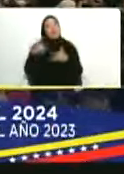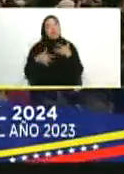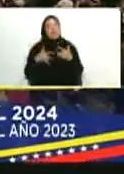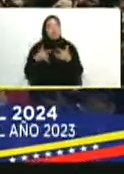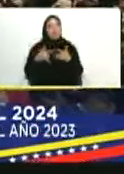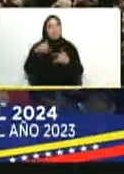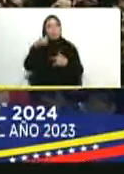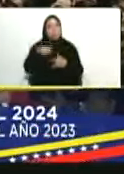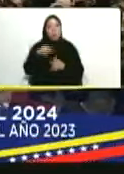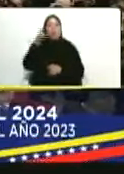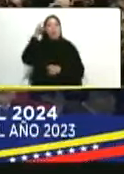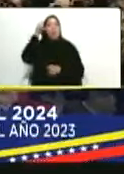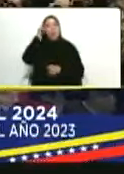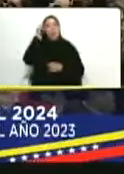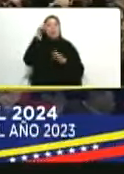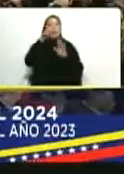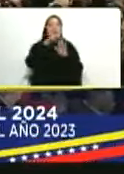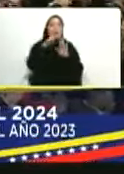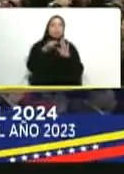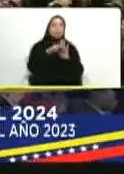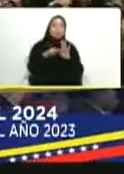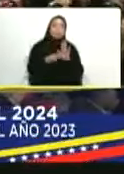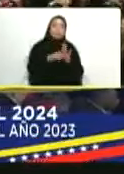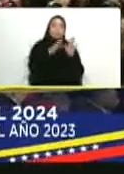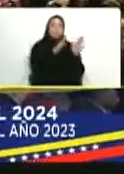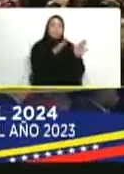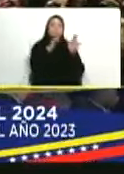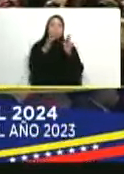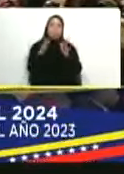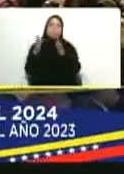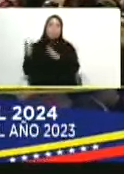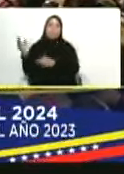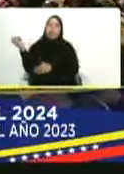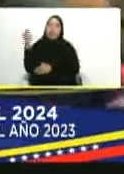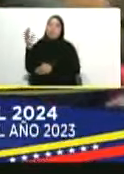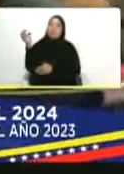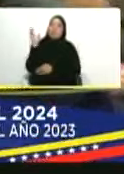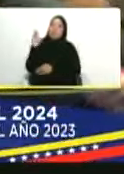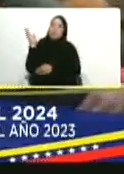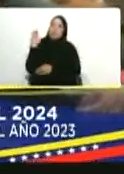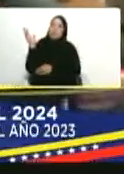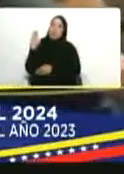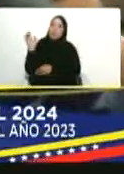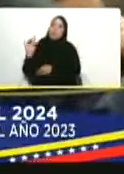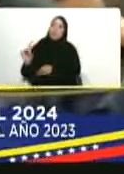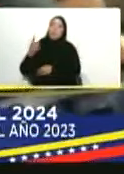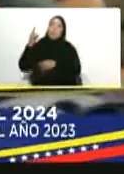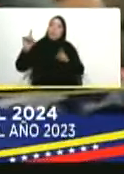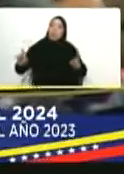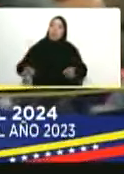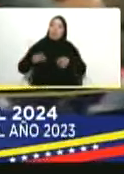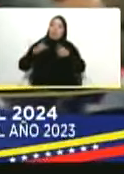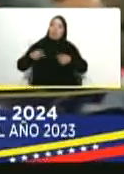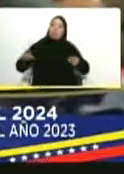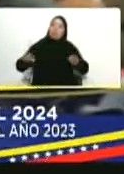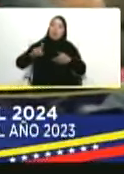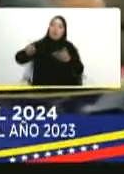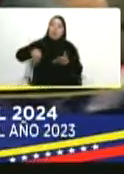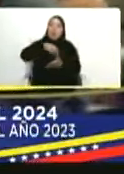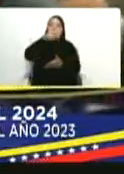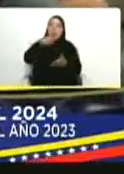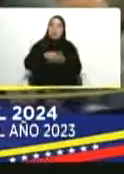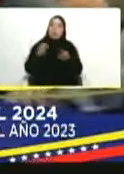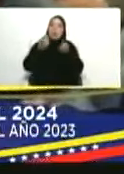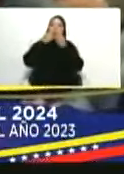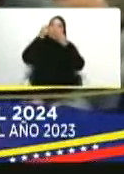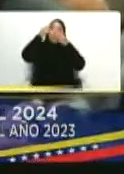Orden del día de la presente sesión solemne. Primero, himno nacional de la República Bolivariana de Venezuela, Gloria